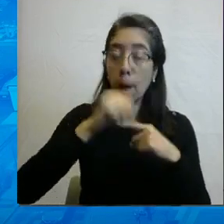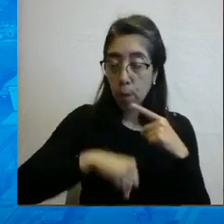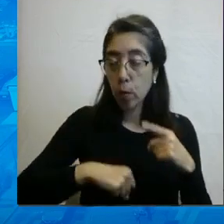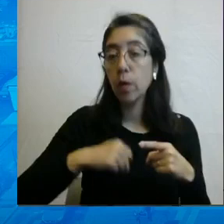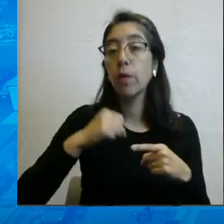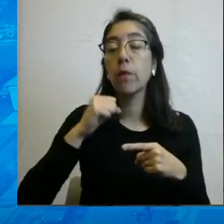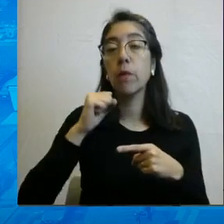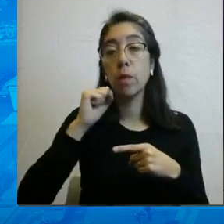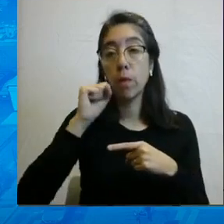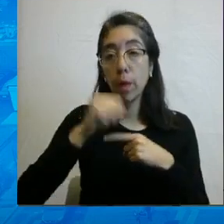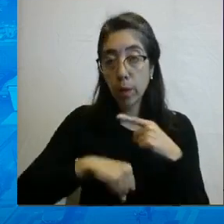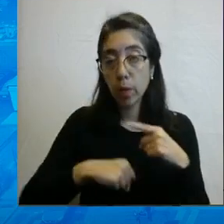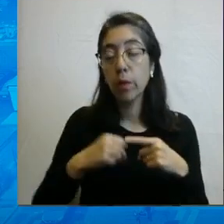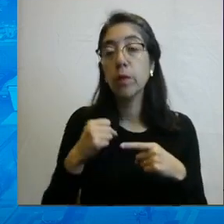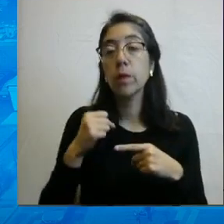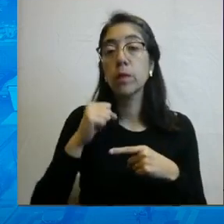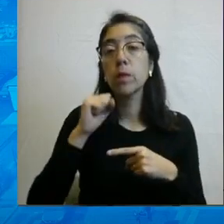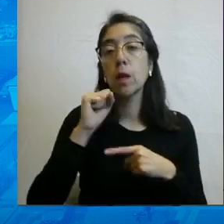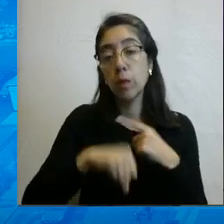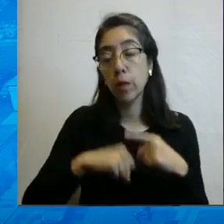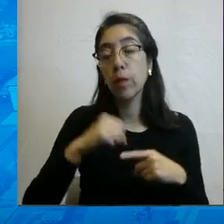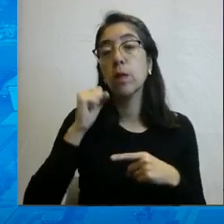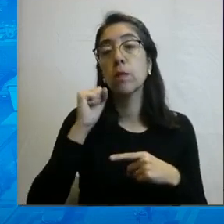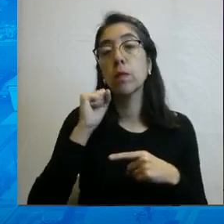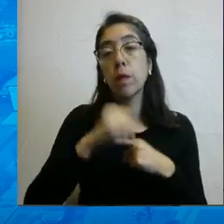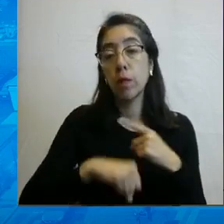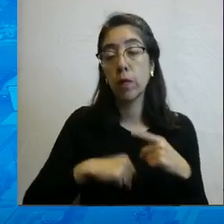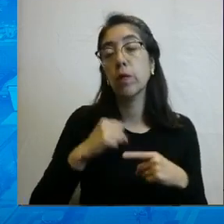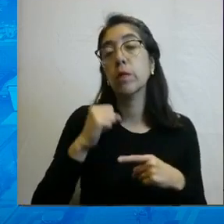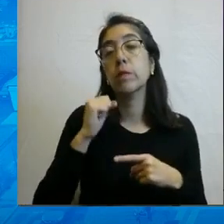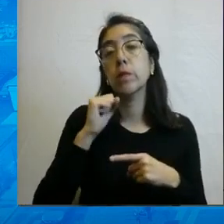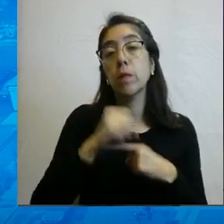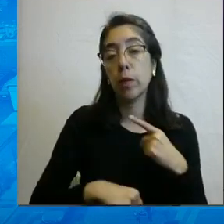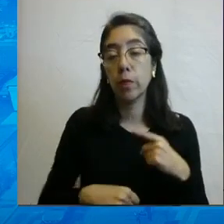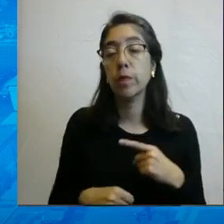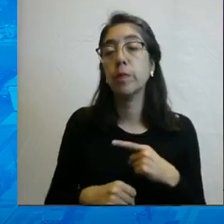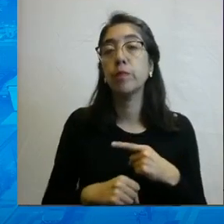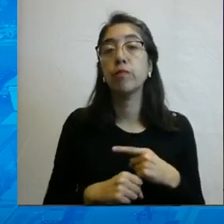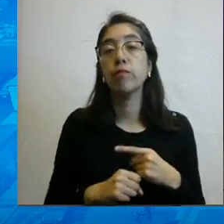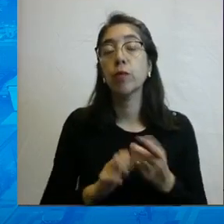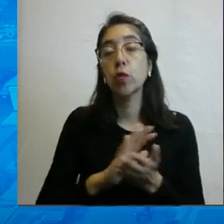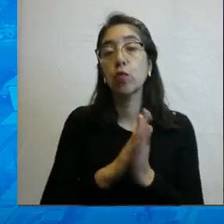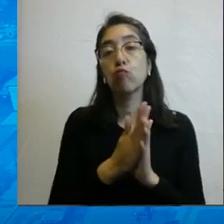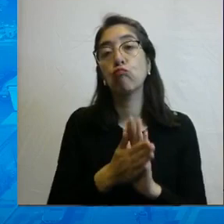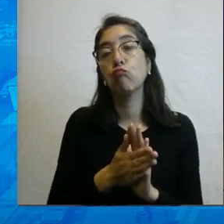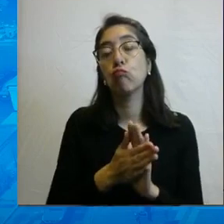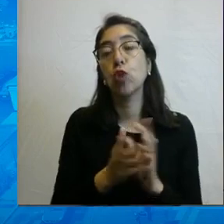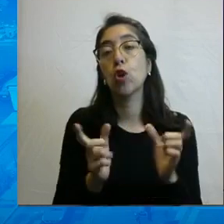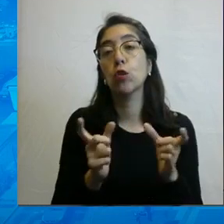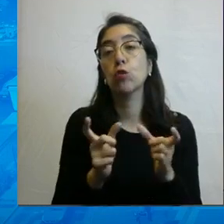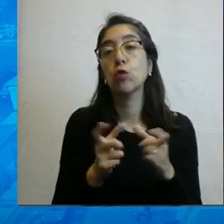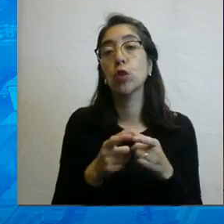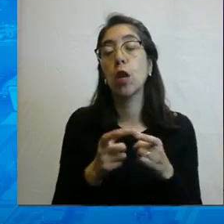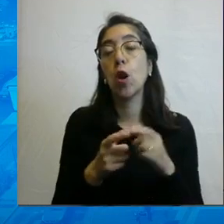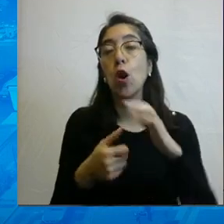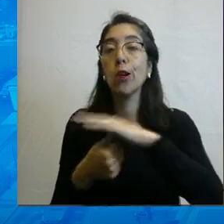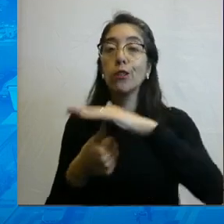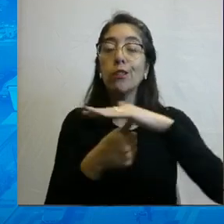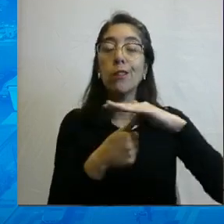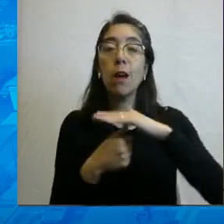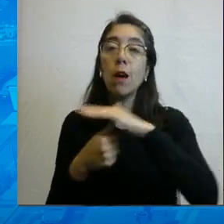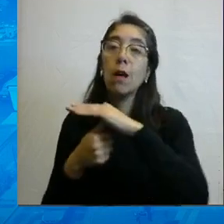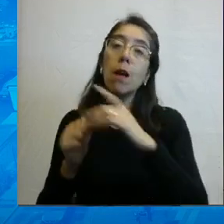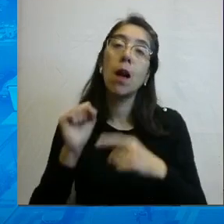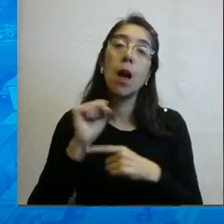Apruebo. Cavión. Apruebo. Pérez. Apruebo. Rojas. Apruebo. Mendoza. Apruebo. Aprobado. Después en el 5.2, que un oficio de la